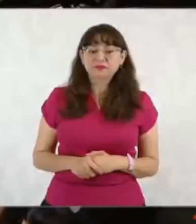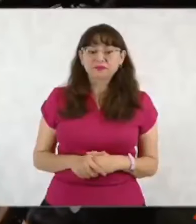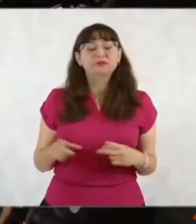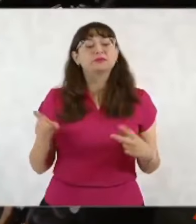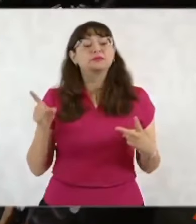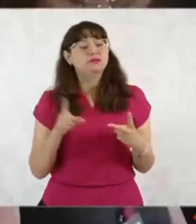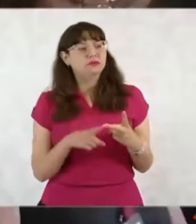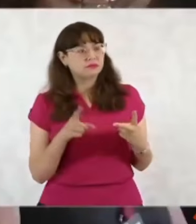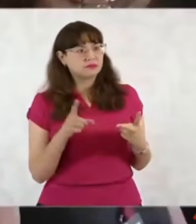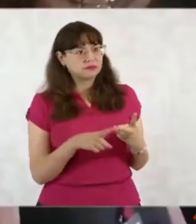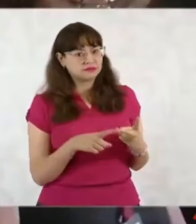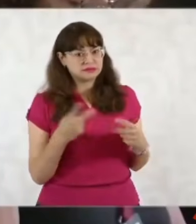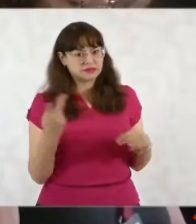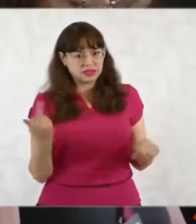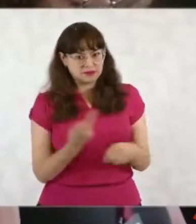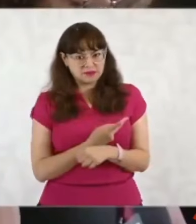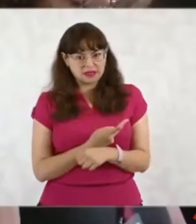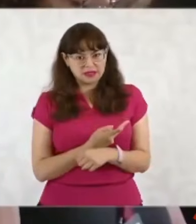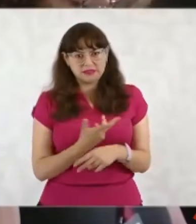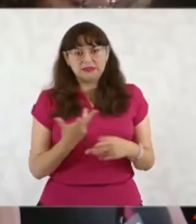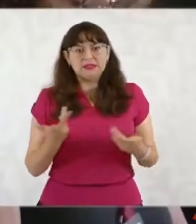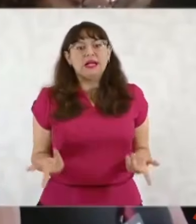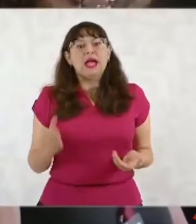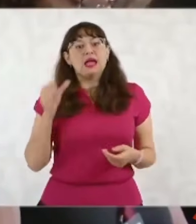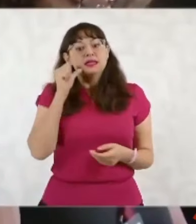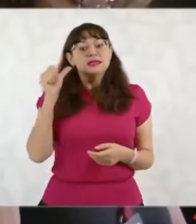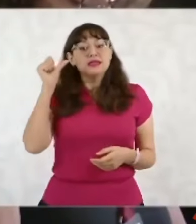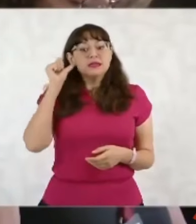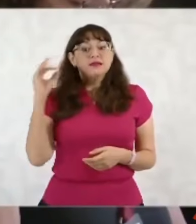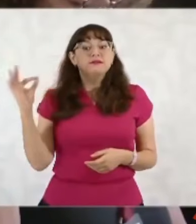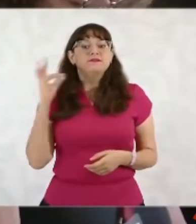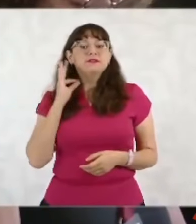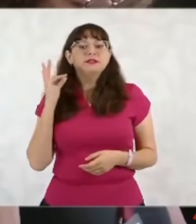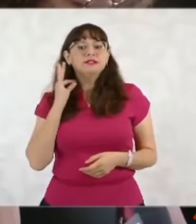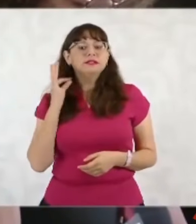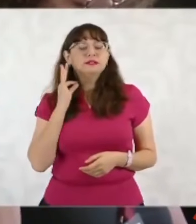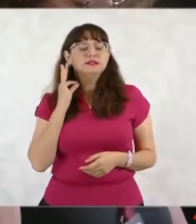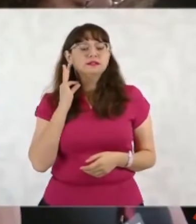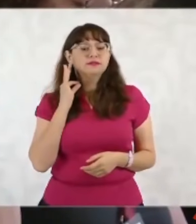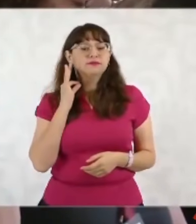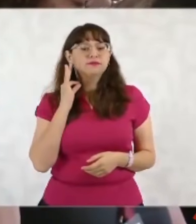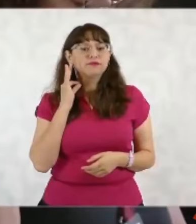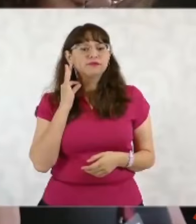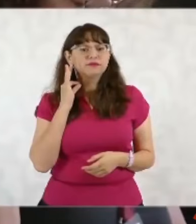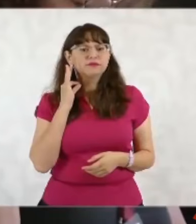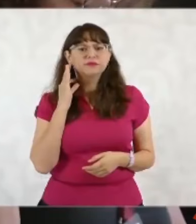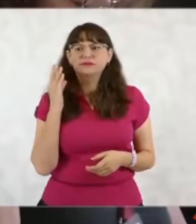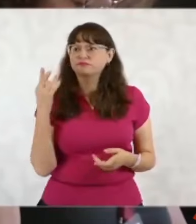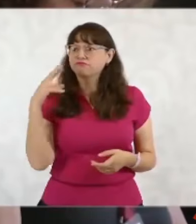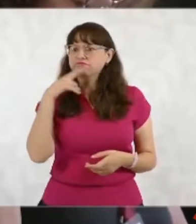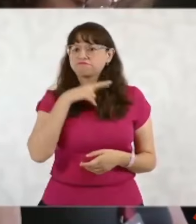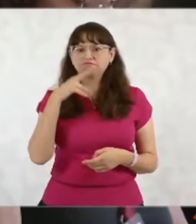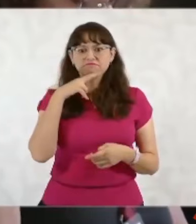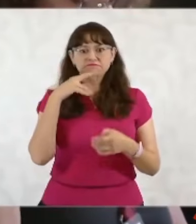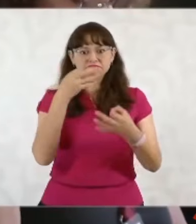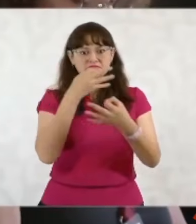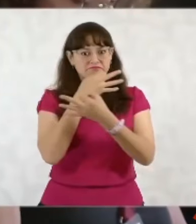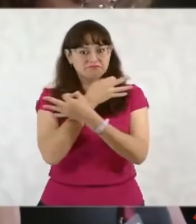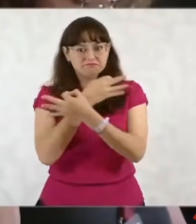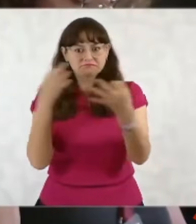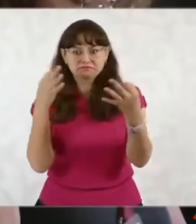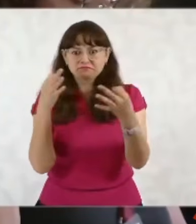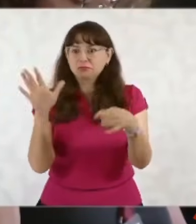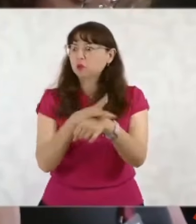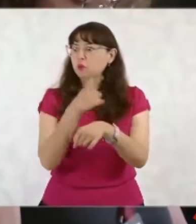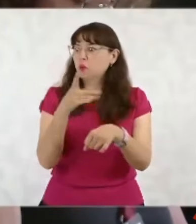Todo esto también ocurre, Presidenta, la Fiscalía ayer tuvo que salir al paso a unos rumores que estaban corriendo en algunos medios de